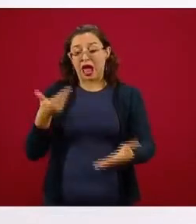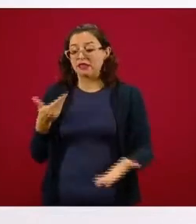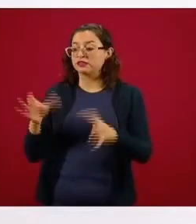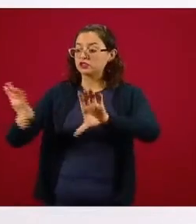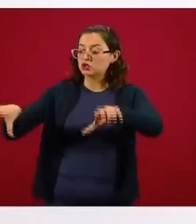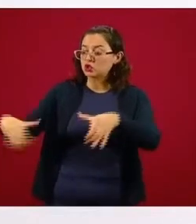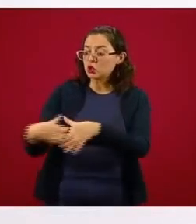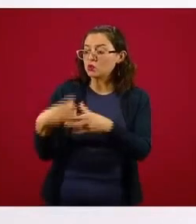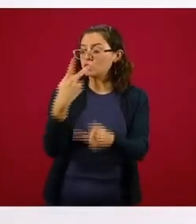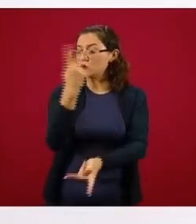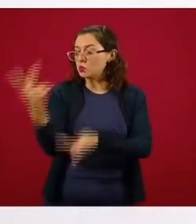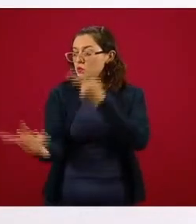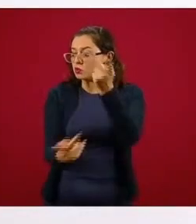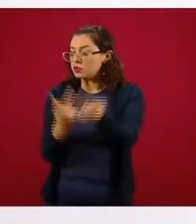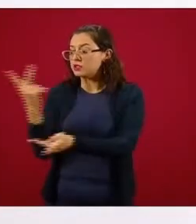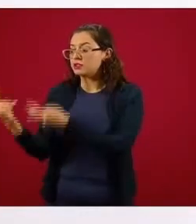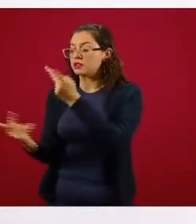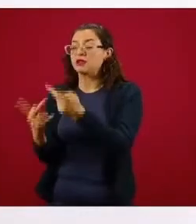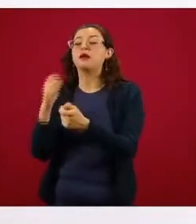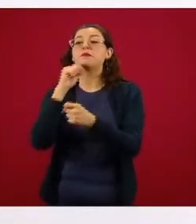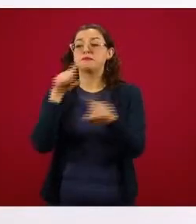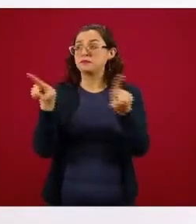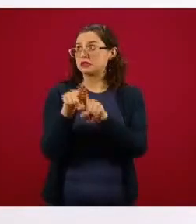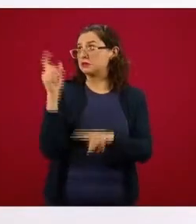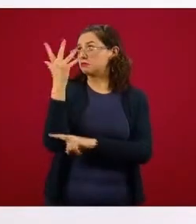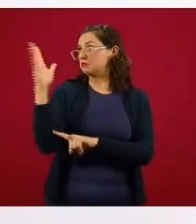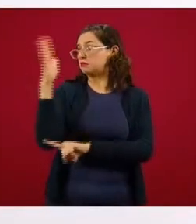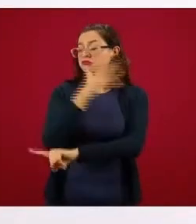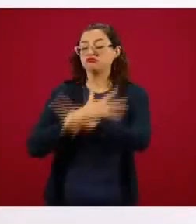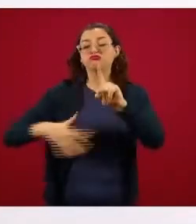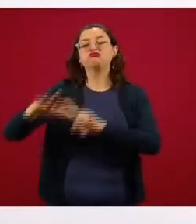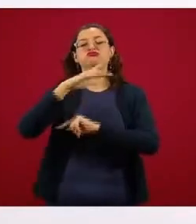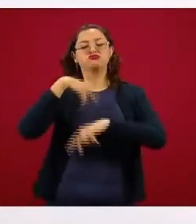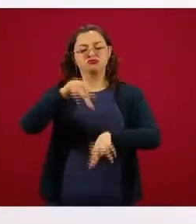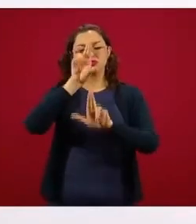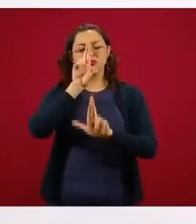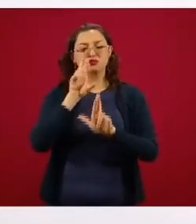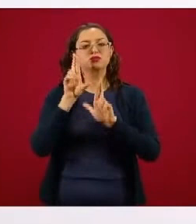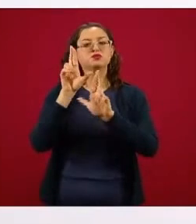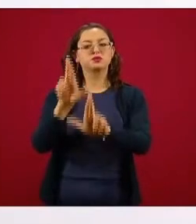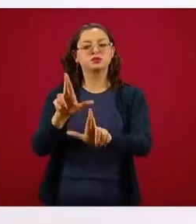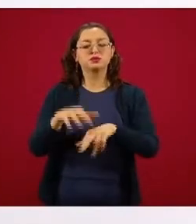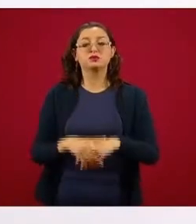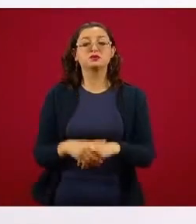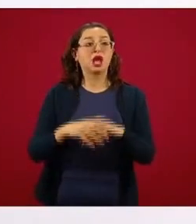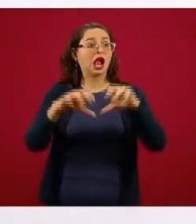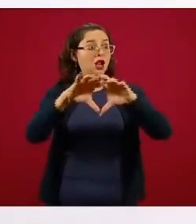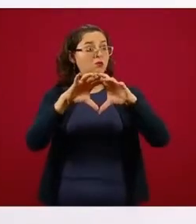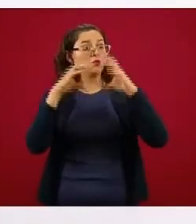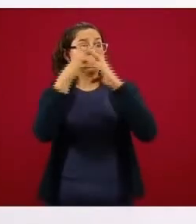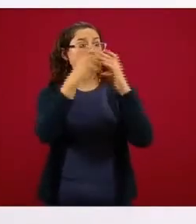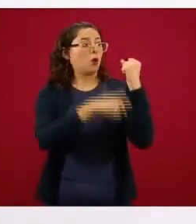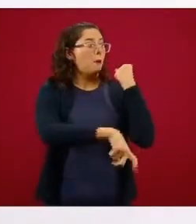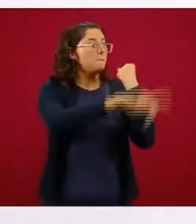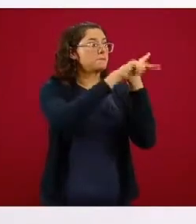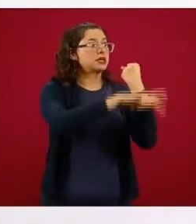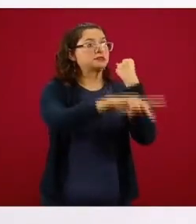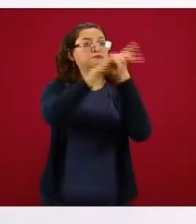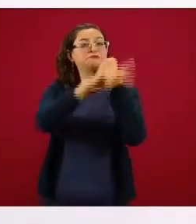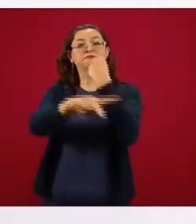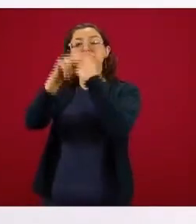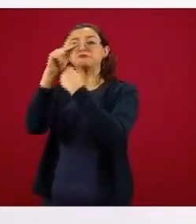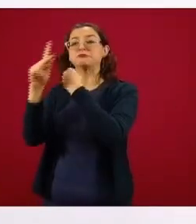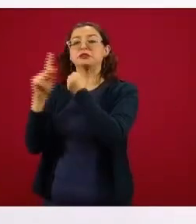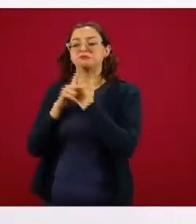y se respeta el medio ambiente. En ningún país del mundo se están